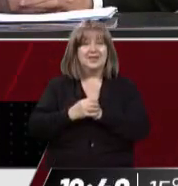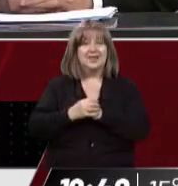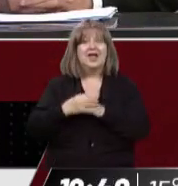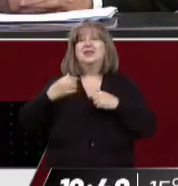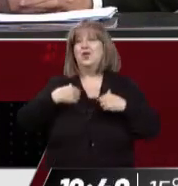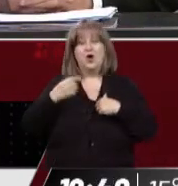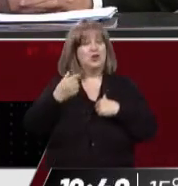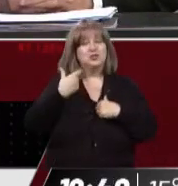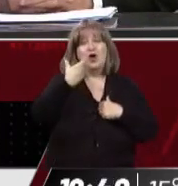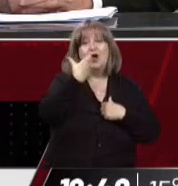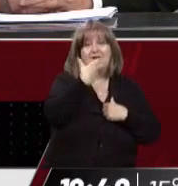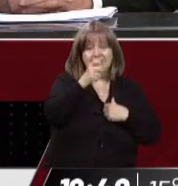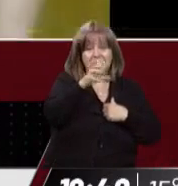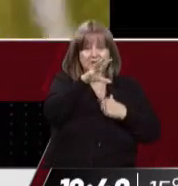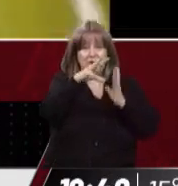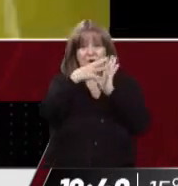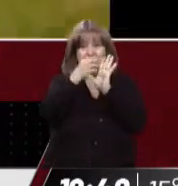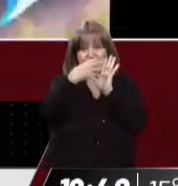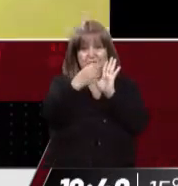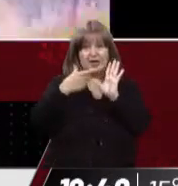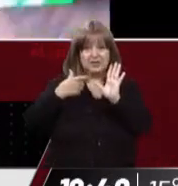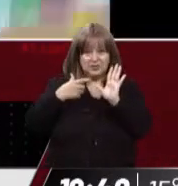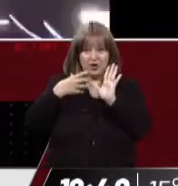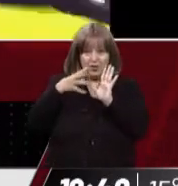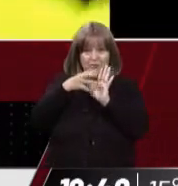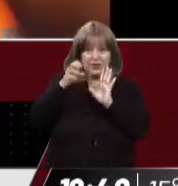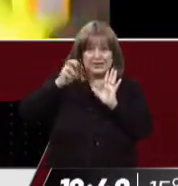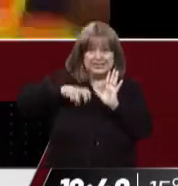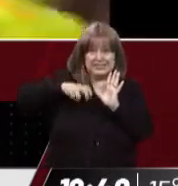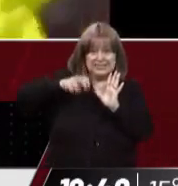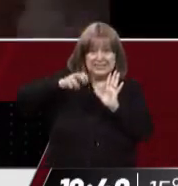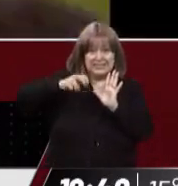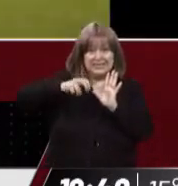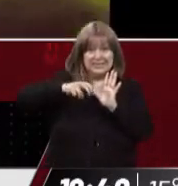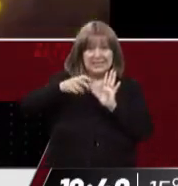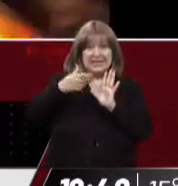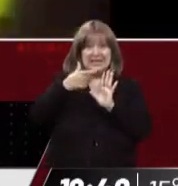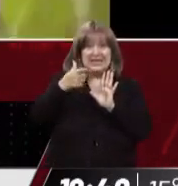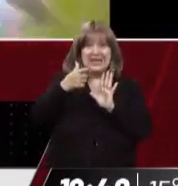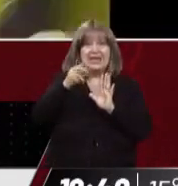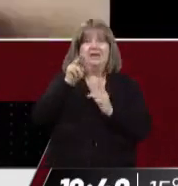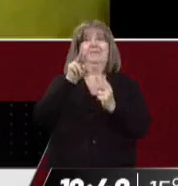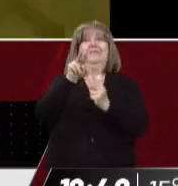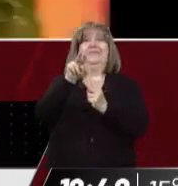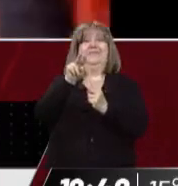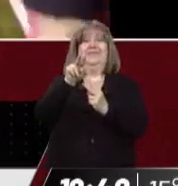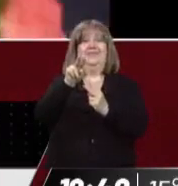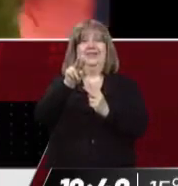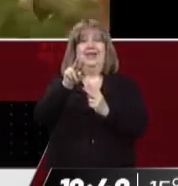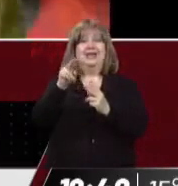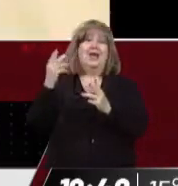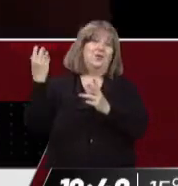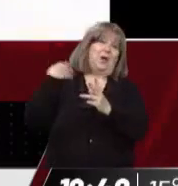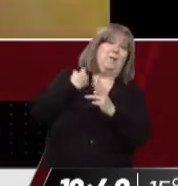empecé a grabar desde que salté la valla, digamos. Ahí empecé a grabar y a correr ahí.